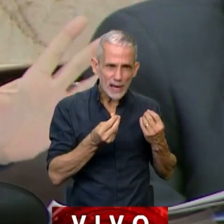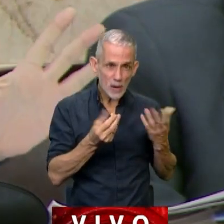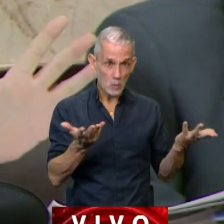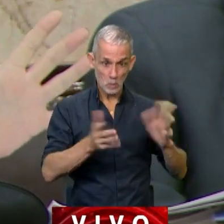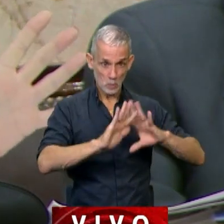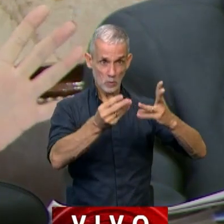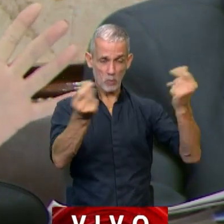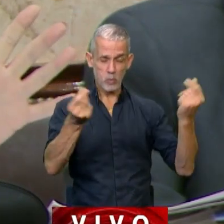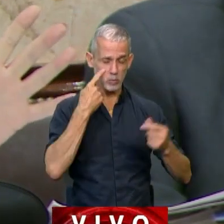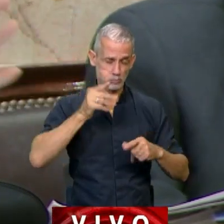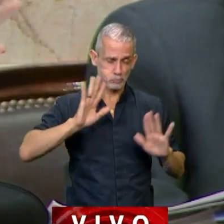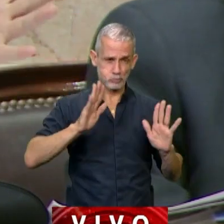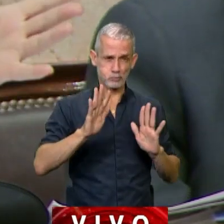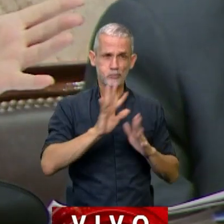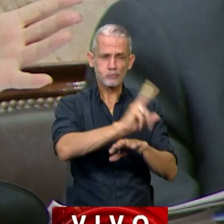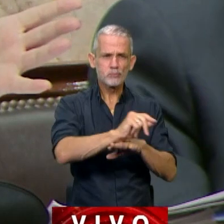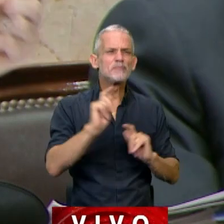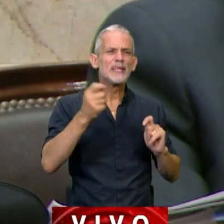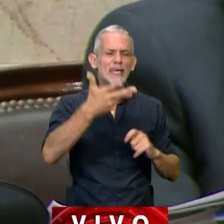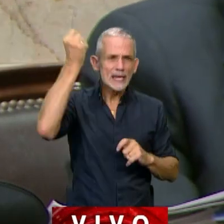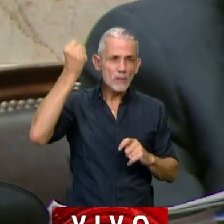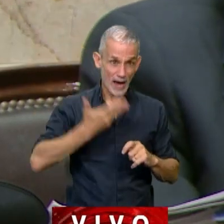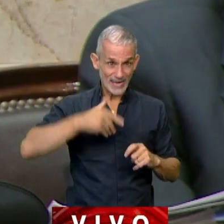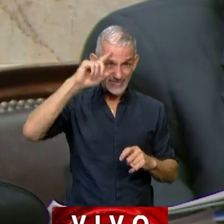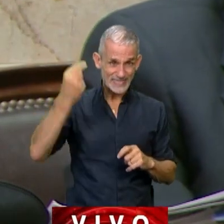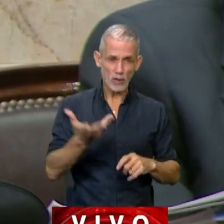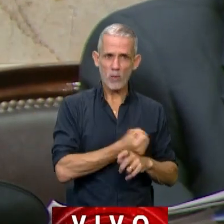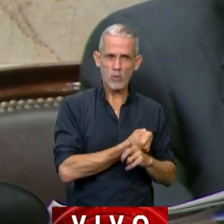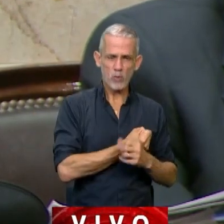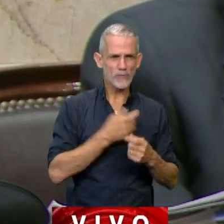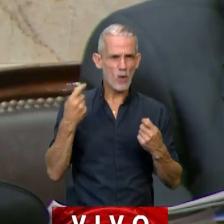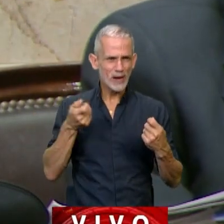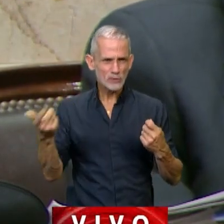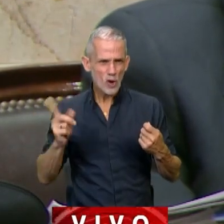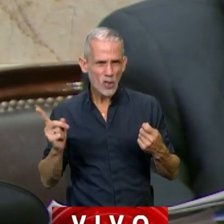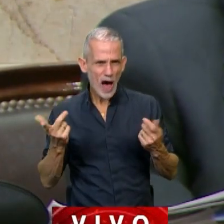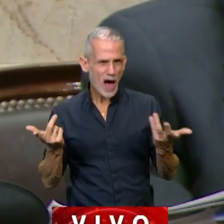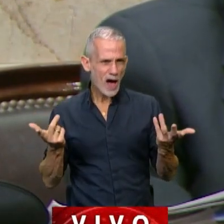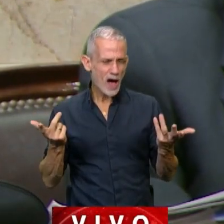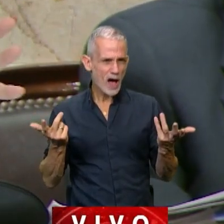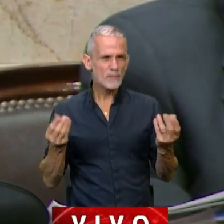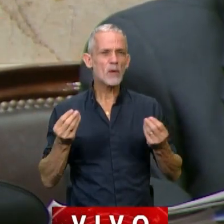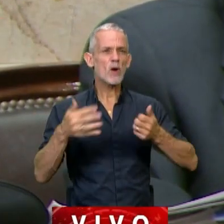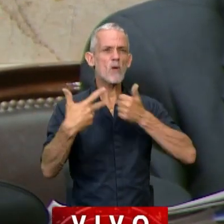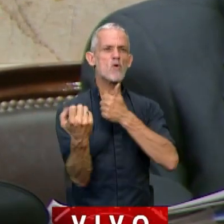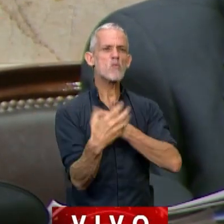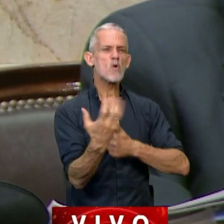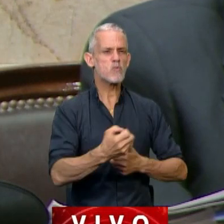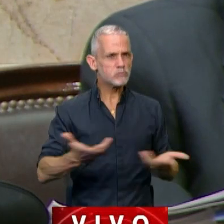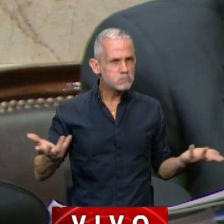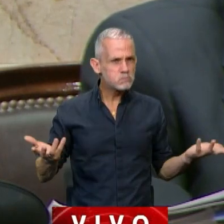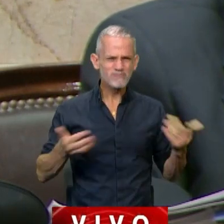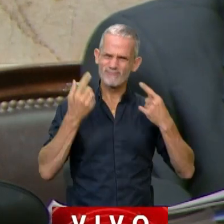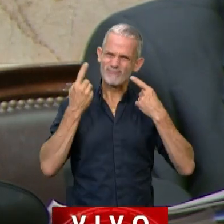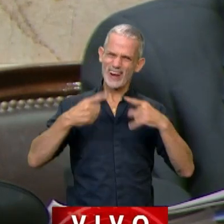se lo desconocemos quién se los queda se los queda del Estado pero no recibe jubilación digo qué concepto